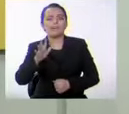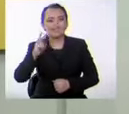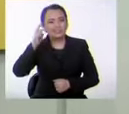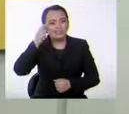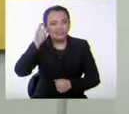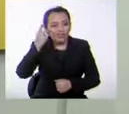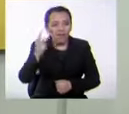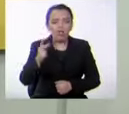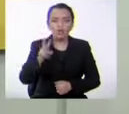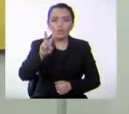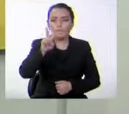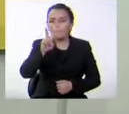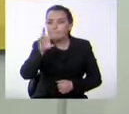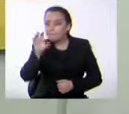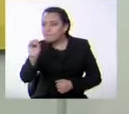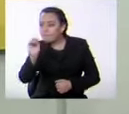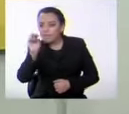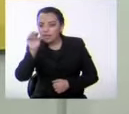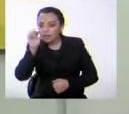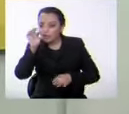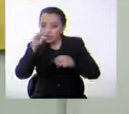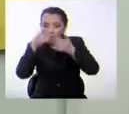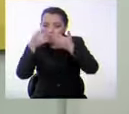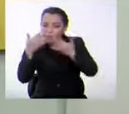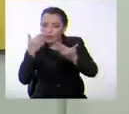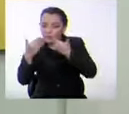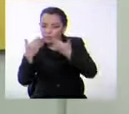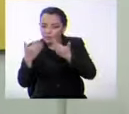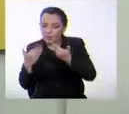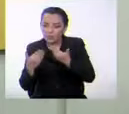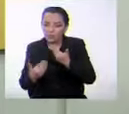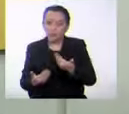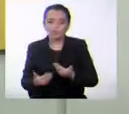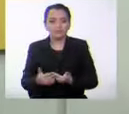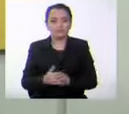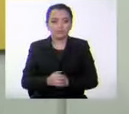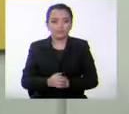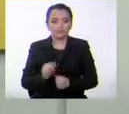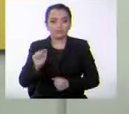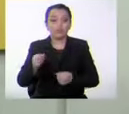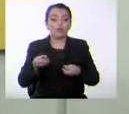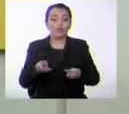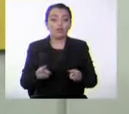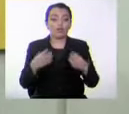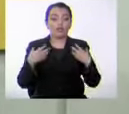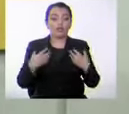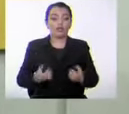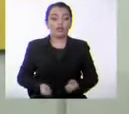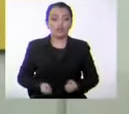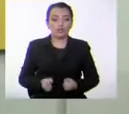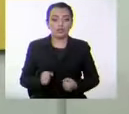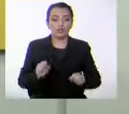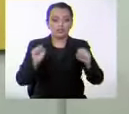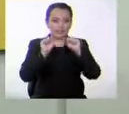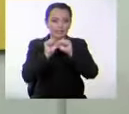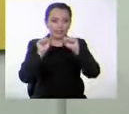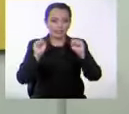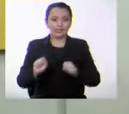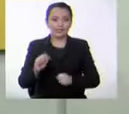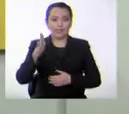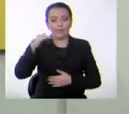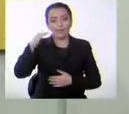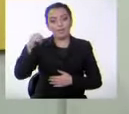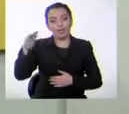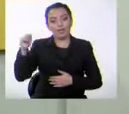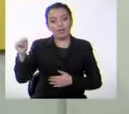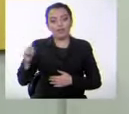sultanismo también, que hacen referencia a formas de gobierno. Entonces, en la forma de gobierno actual, cuando hablamos del sistema, por ejemplo, de nuestro país, estamos